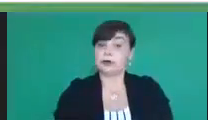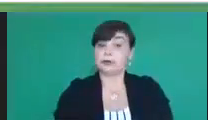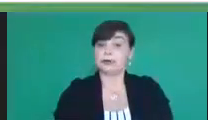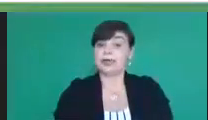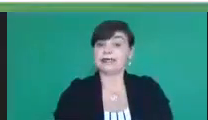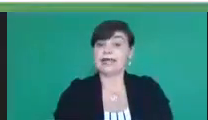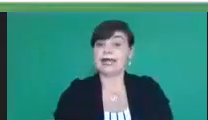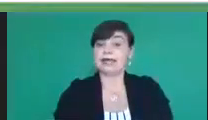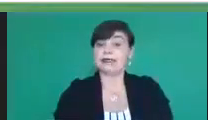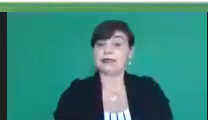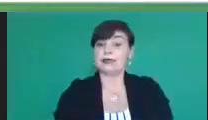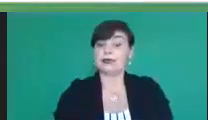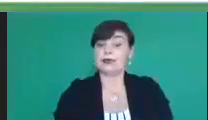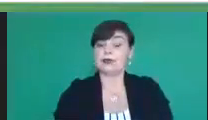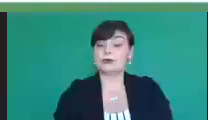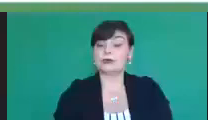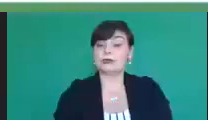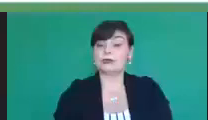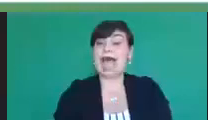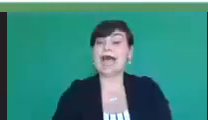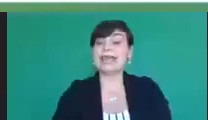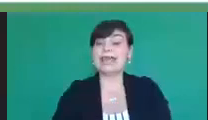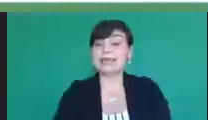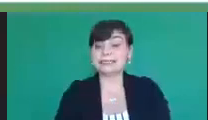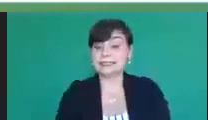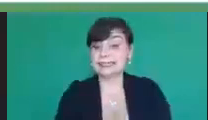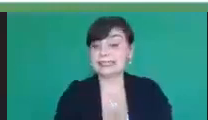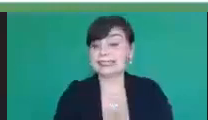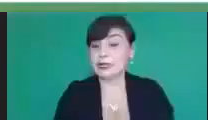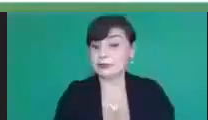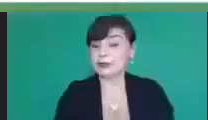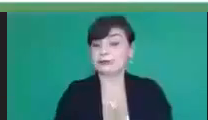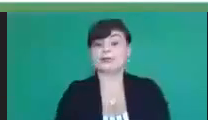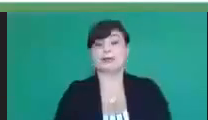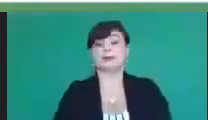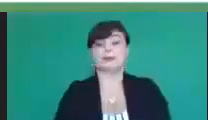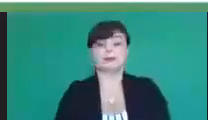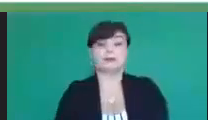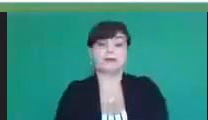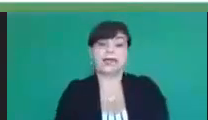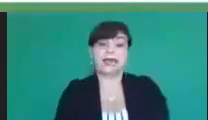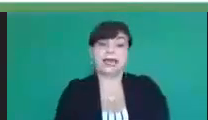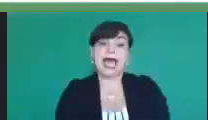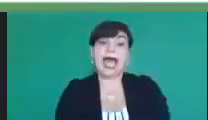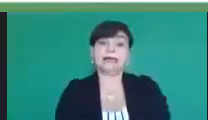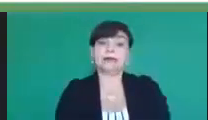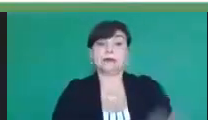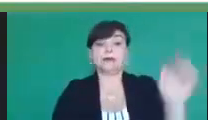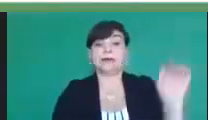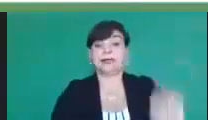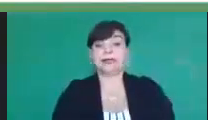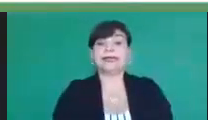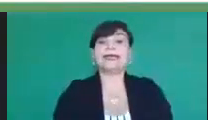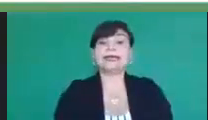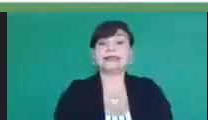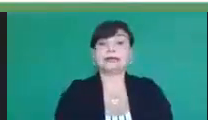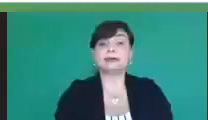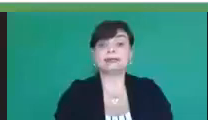Luego están los análisis de los resultados. Aquí podemos ver que